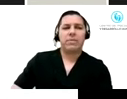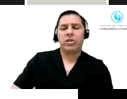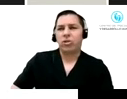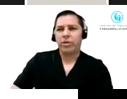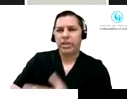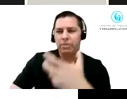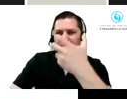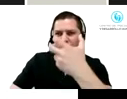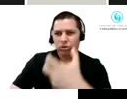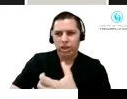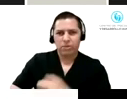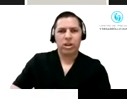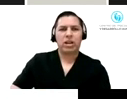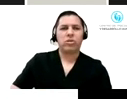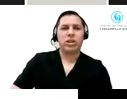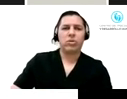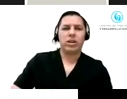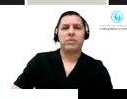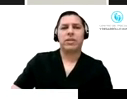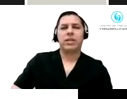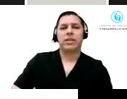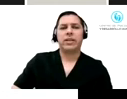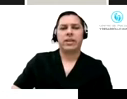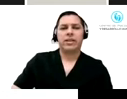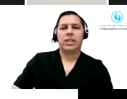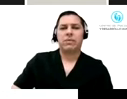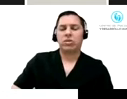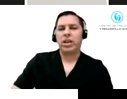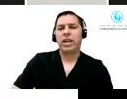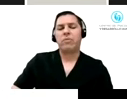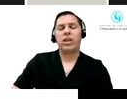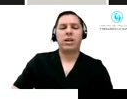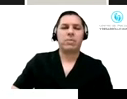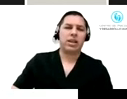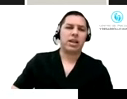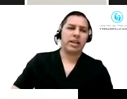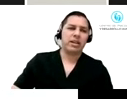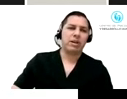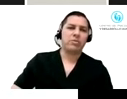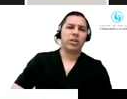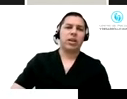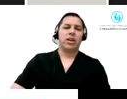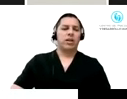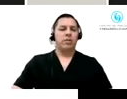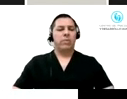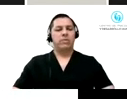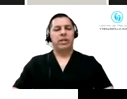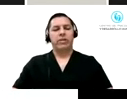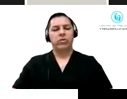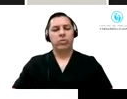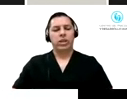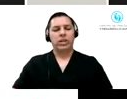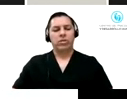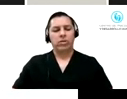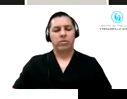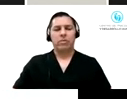de mayor convivencia, pero la estructura hegemónica continúa, esta masculinidad hegemónica, patriarcal que llamamos.